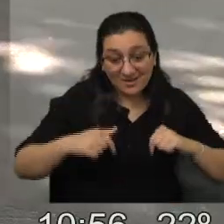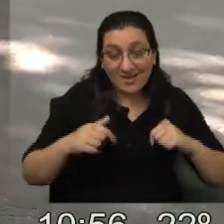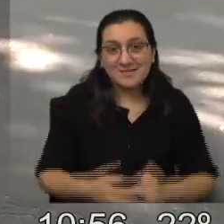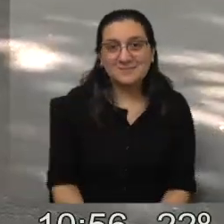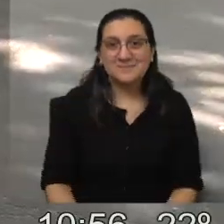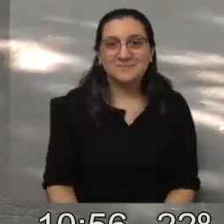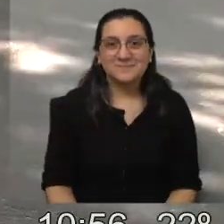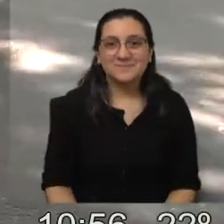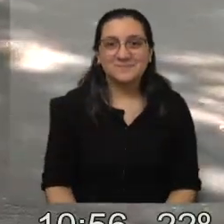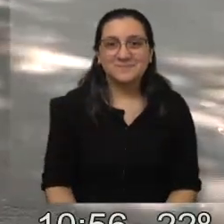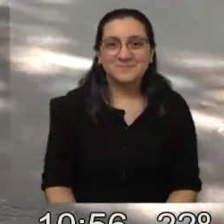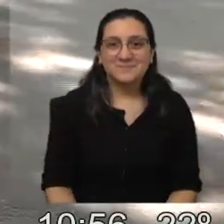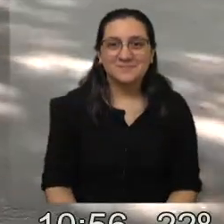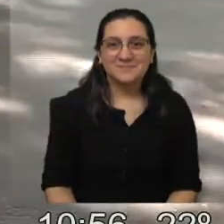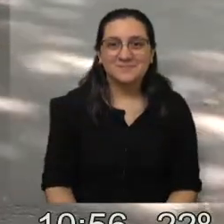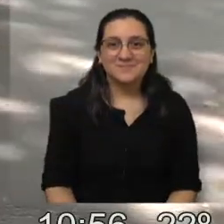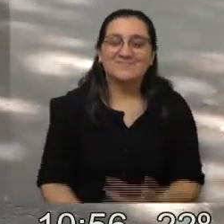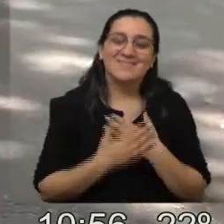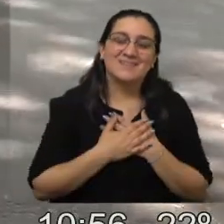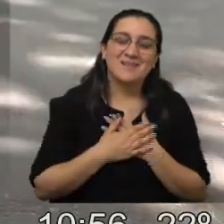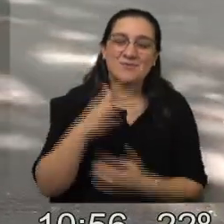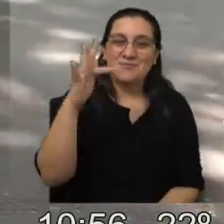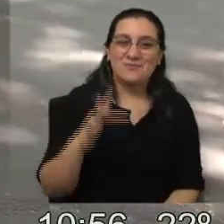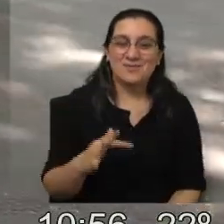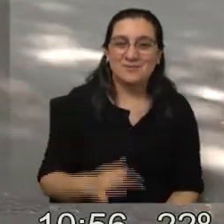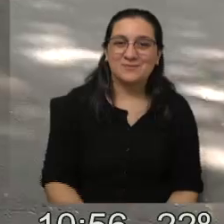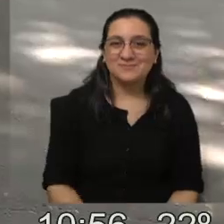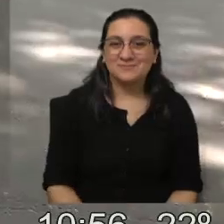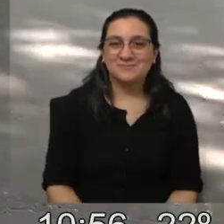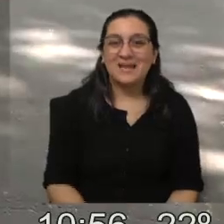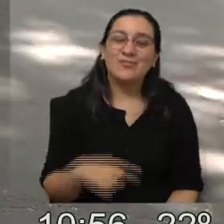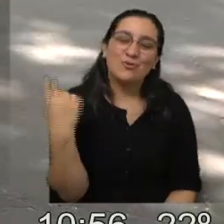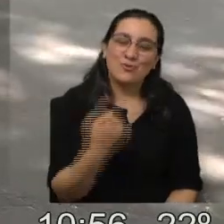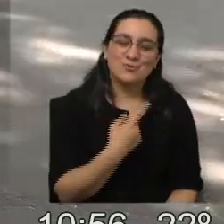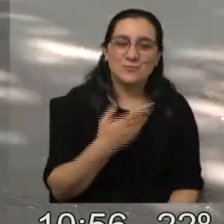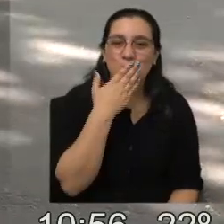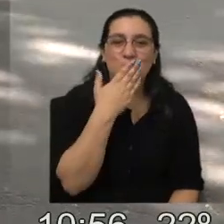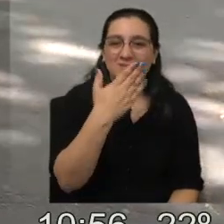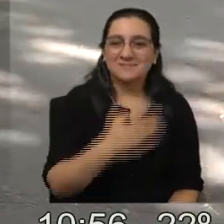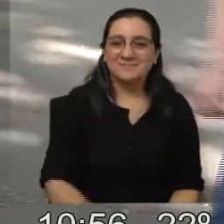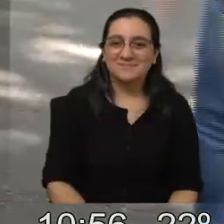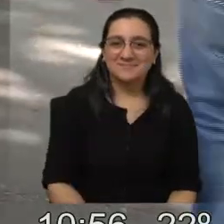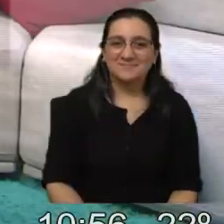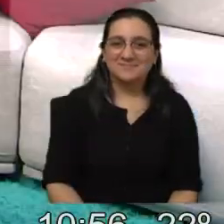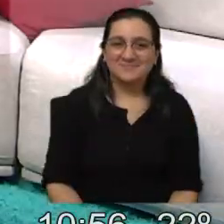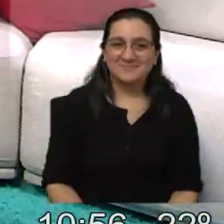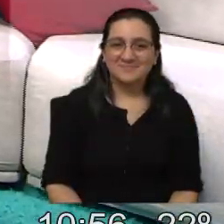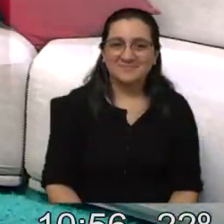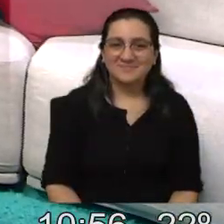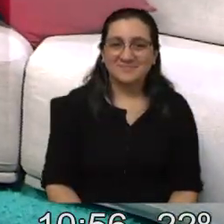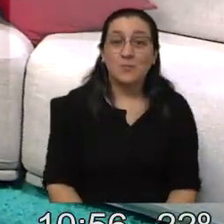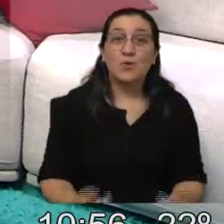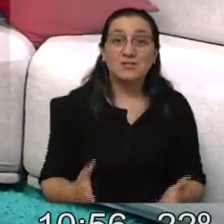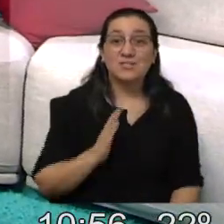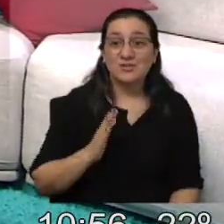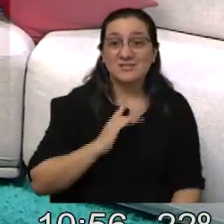minutos. Te queremos, Marcelo. Nosotros queremos, también. Los queremos. Un beso enorme. Beso enorme, gigantesco. Y señoras y